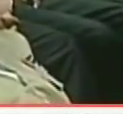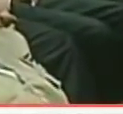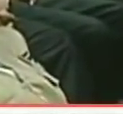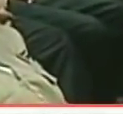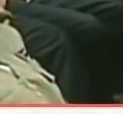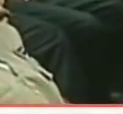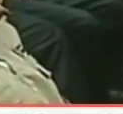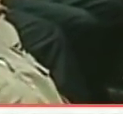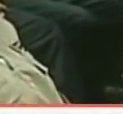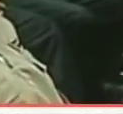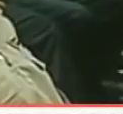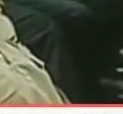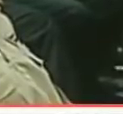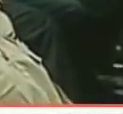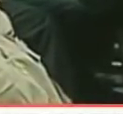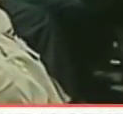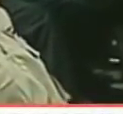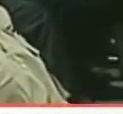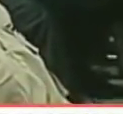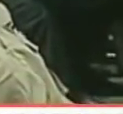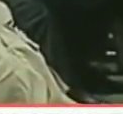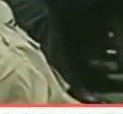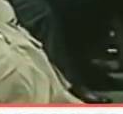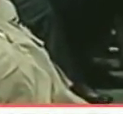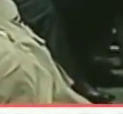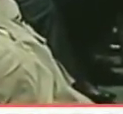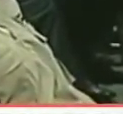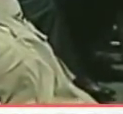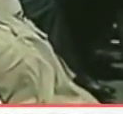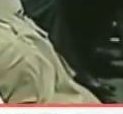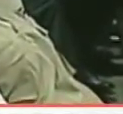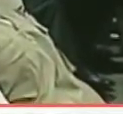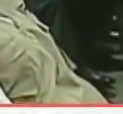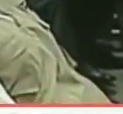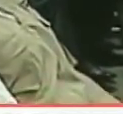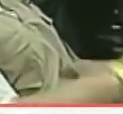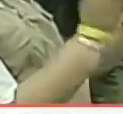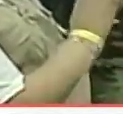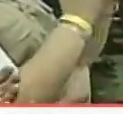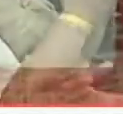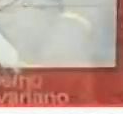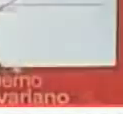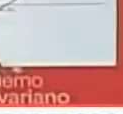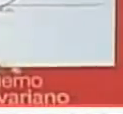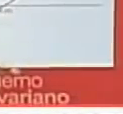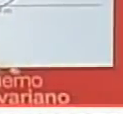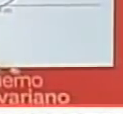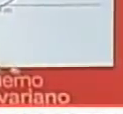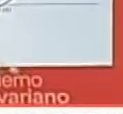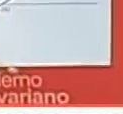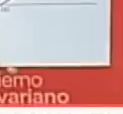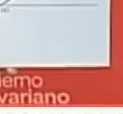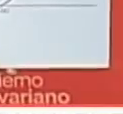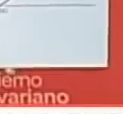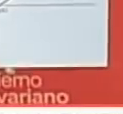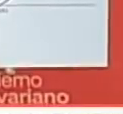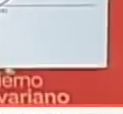bancaria. A esta hora le entregan alrededor de 6. ¿Qué agencia bancaria lo puede